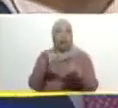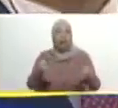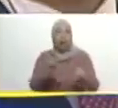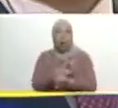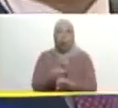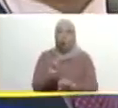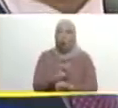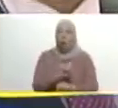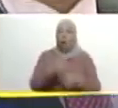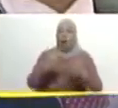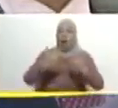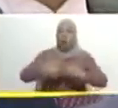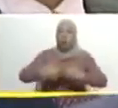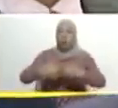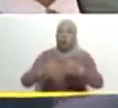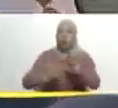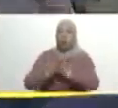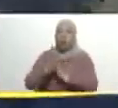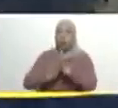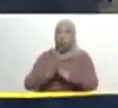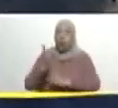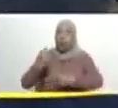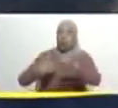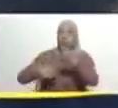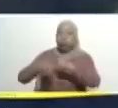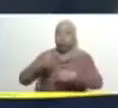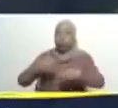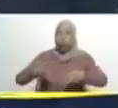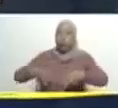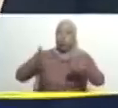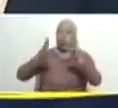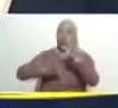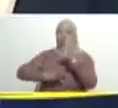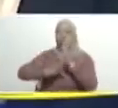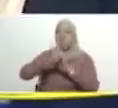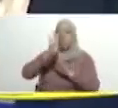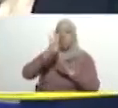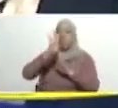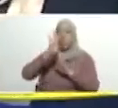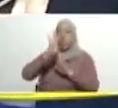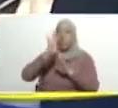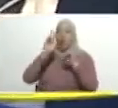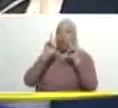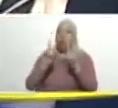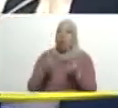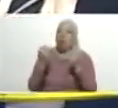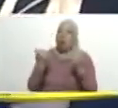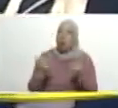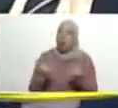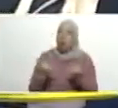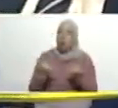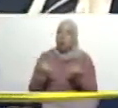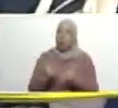negocios, para el comercio, pero para que ello ocurra, debemos